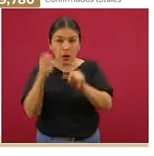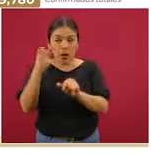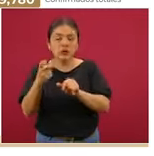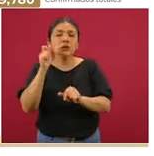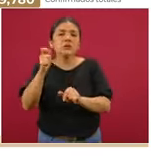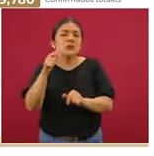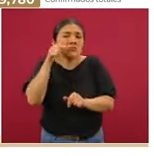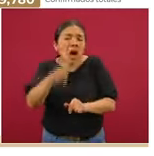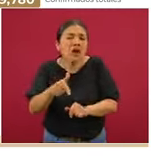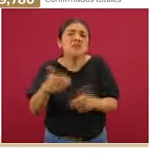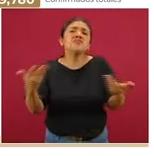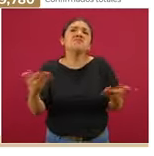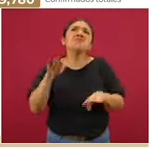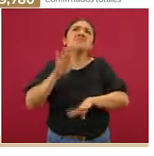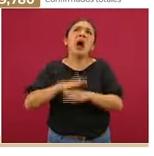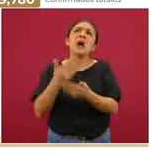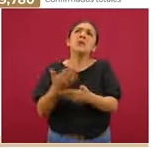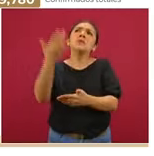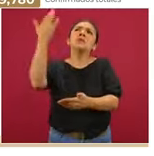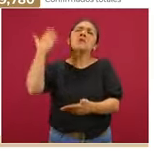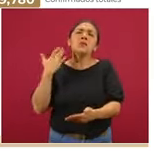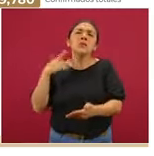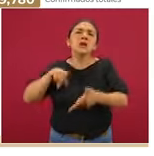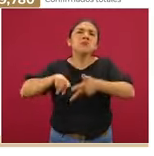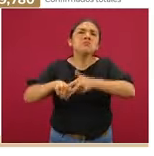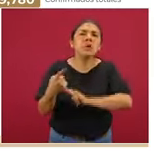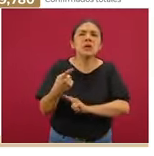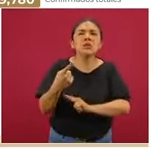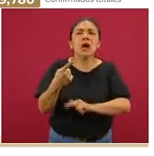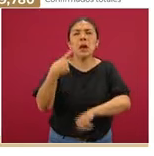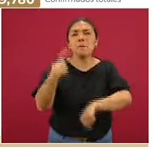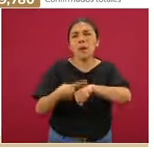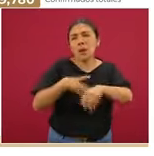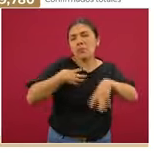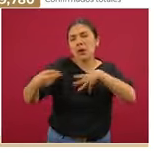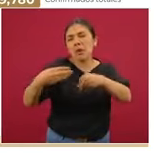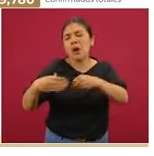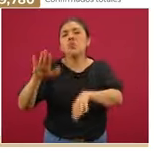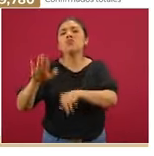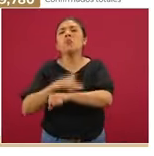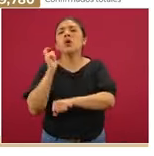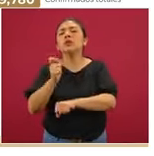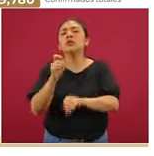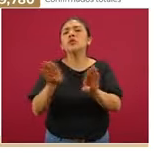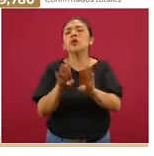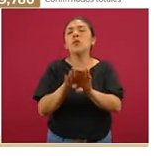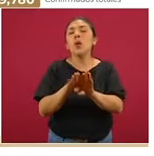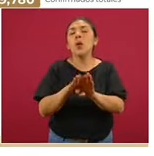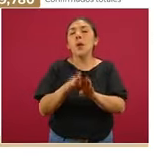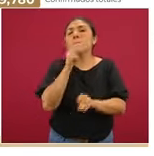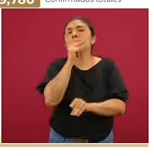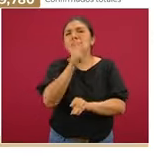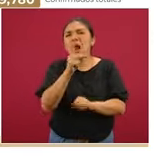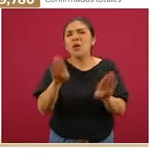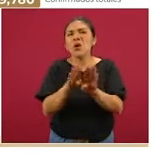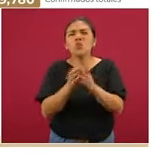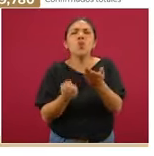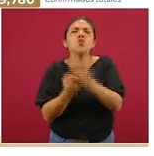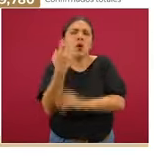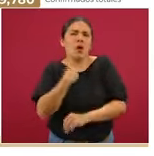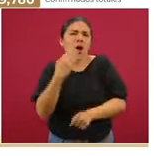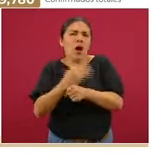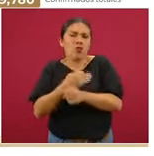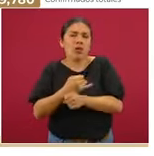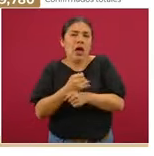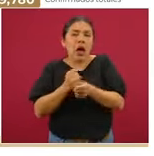pues prácticamente desde principios de la epidemia, y esto es porque más allá de que la definición o la nueva definición se